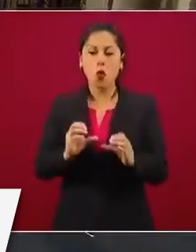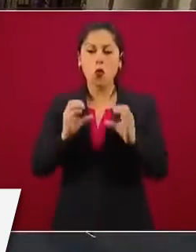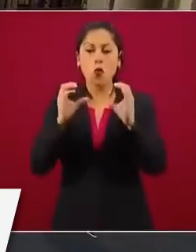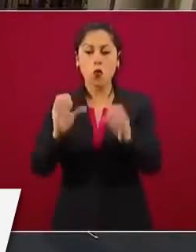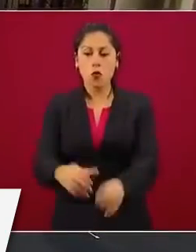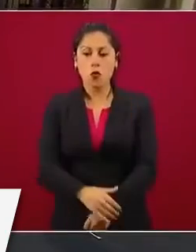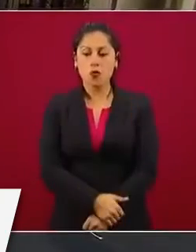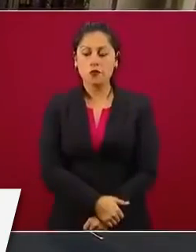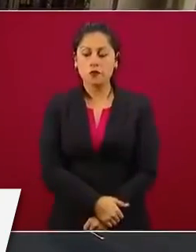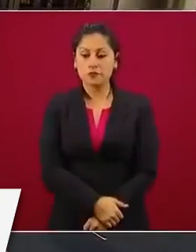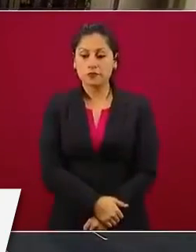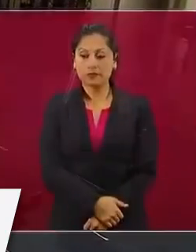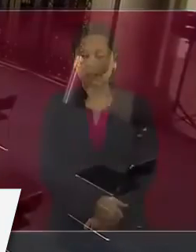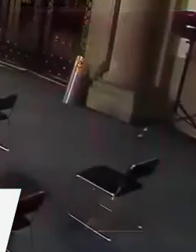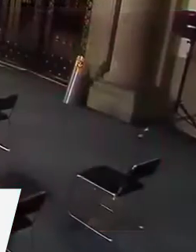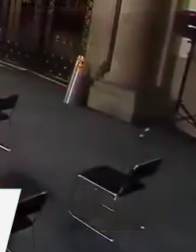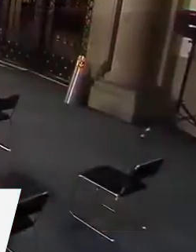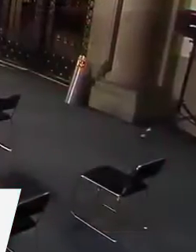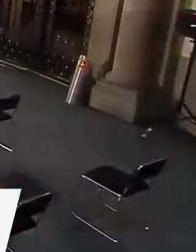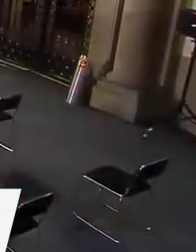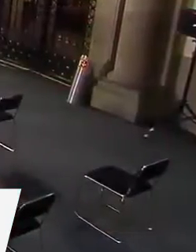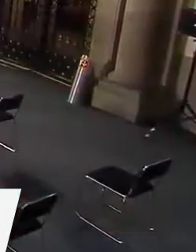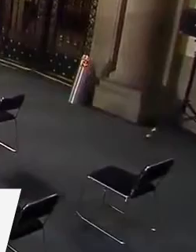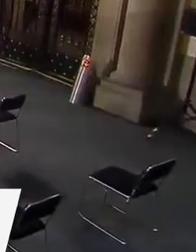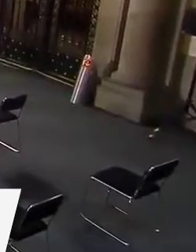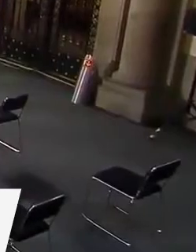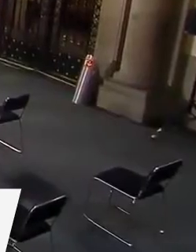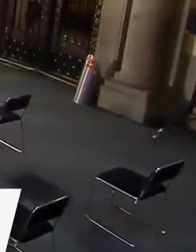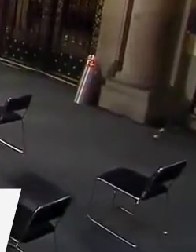vuelve a haber caoba